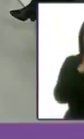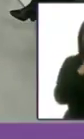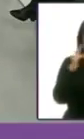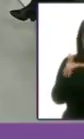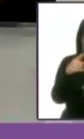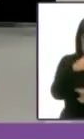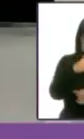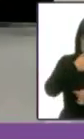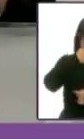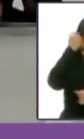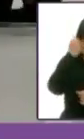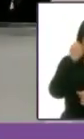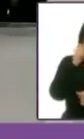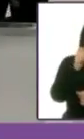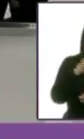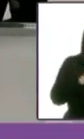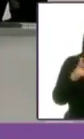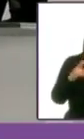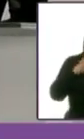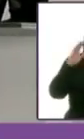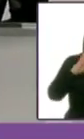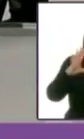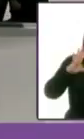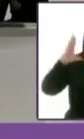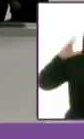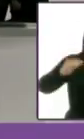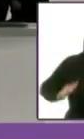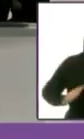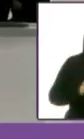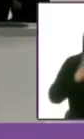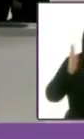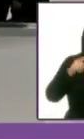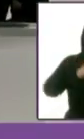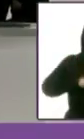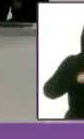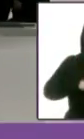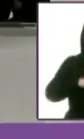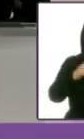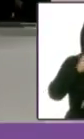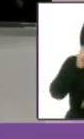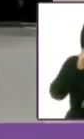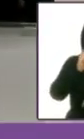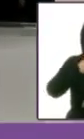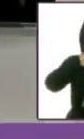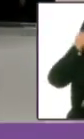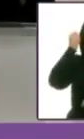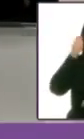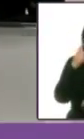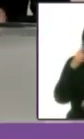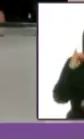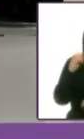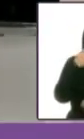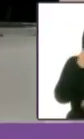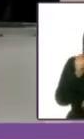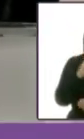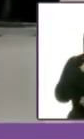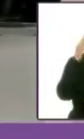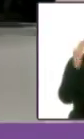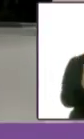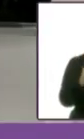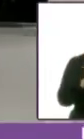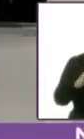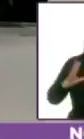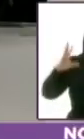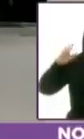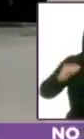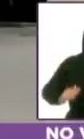Uh-huh. Pero incluso su actitud al llegar al debate ya fue de una candidata que